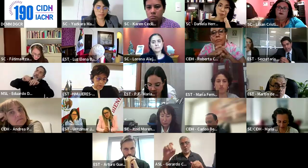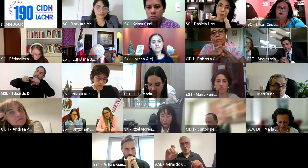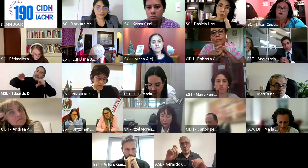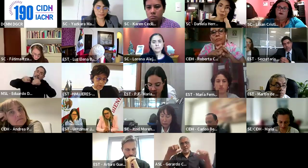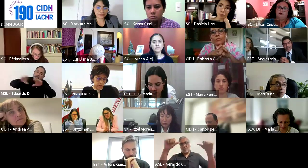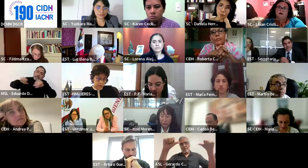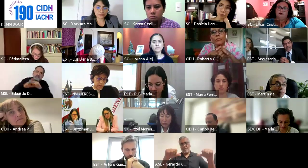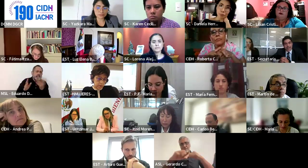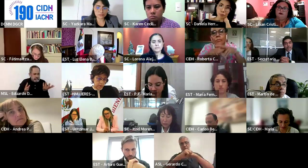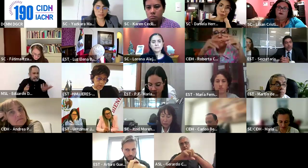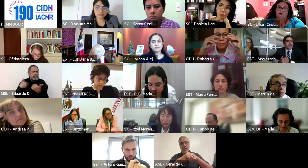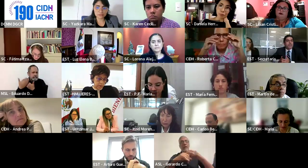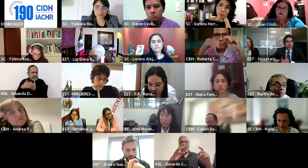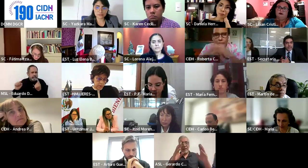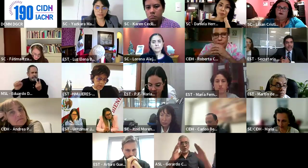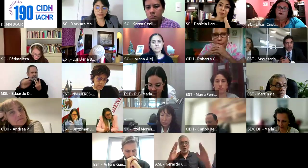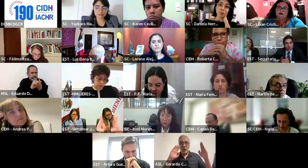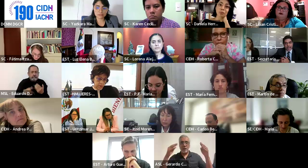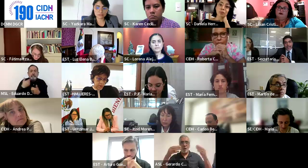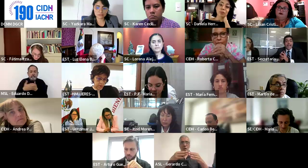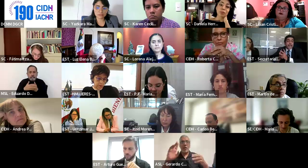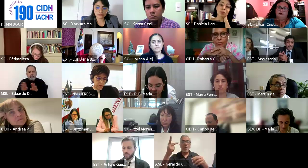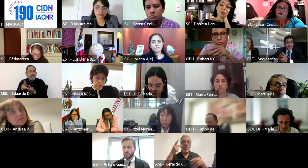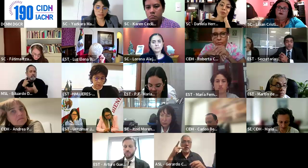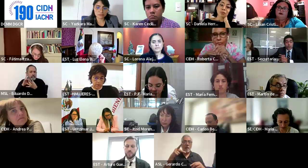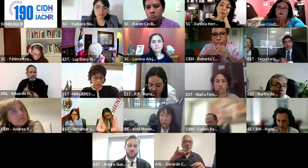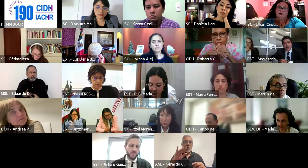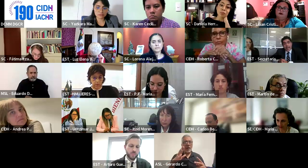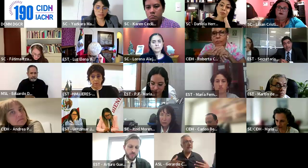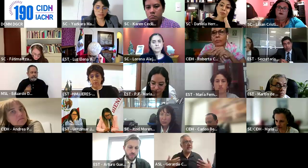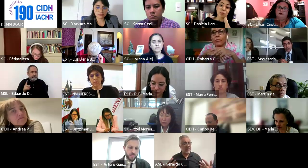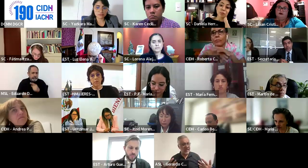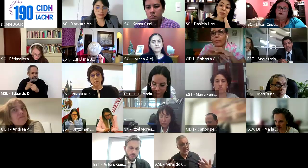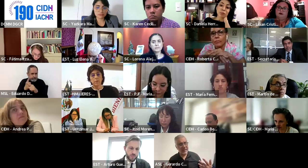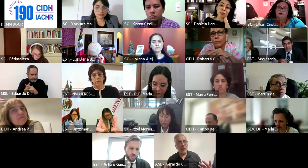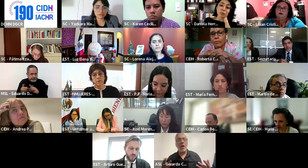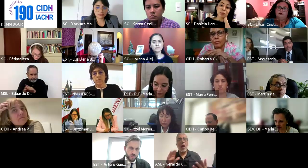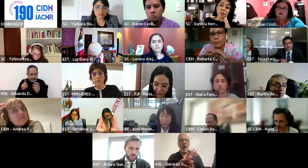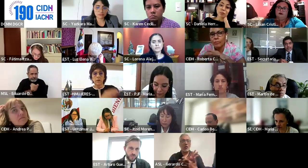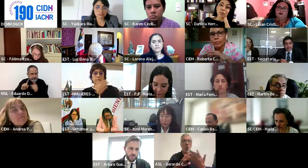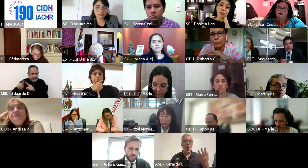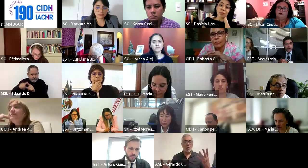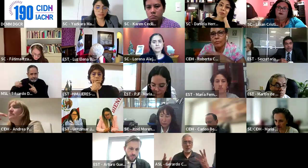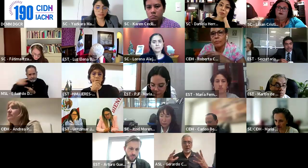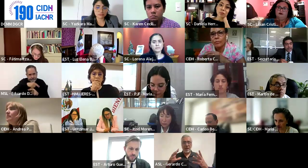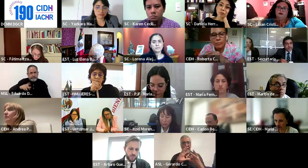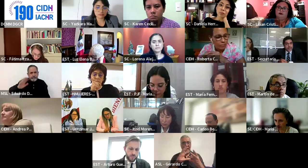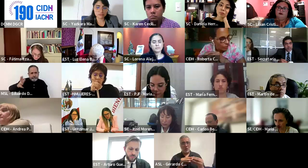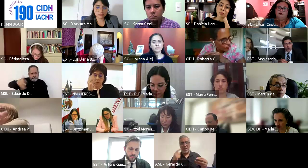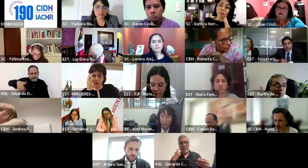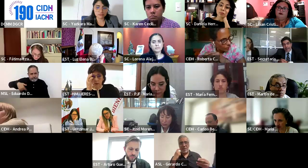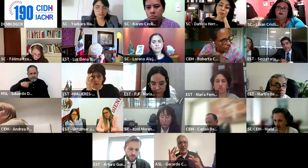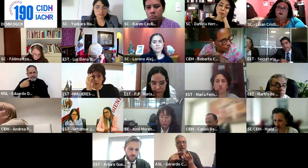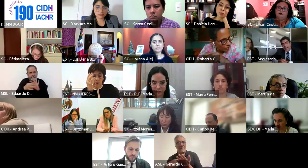estas situaciones desde el enfoque de política pública, que se suman a todos los aspectos que ya se destacaron aquí